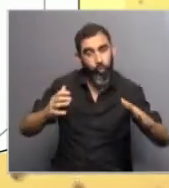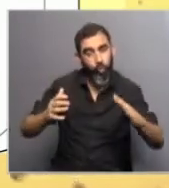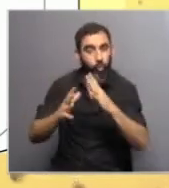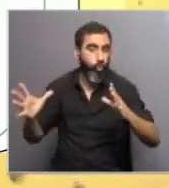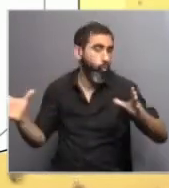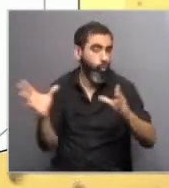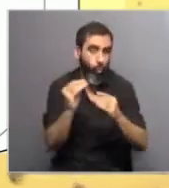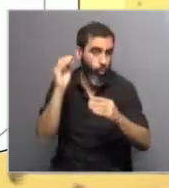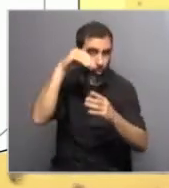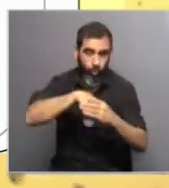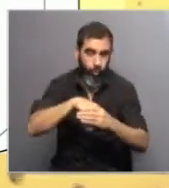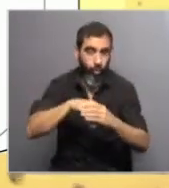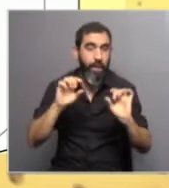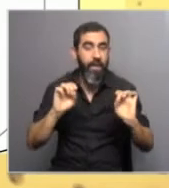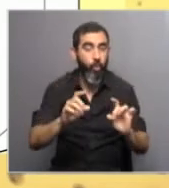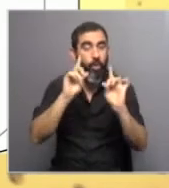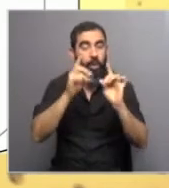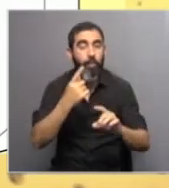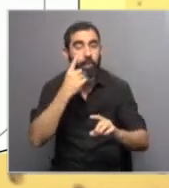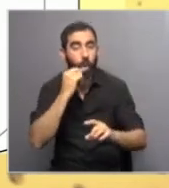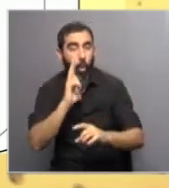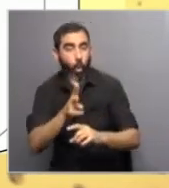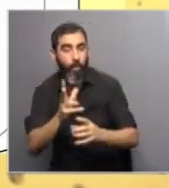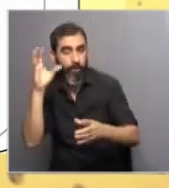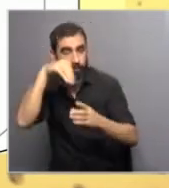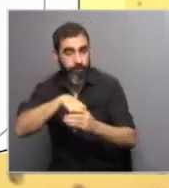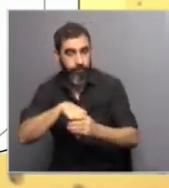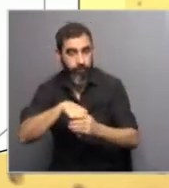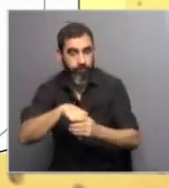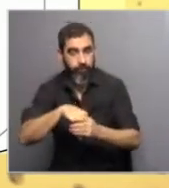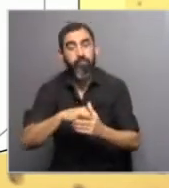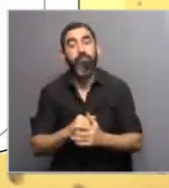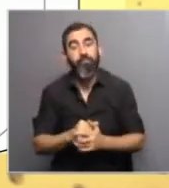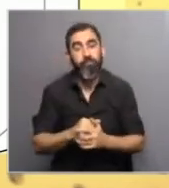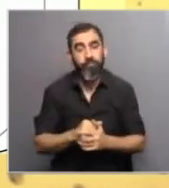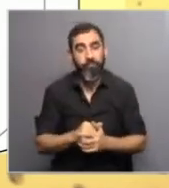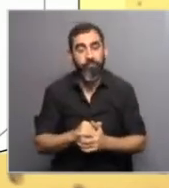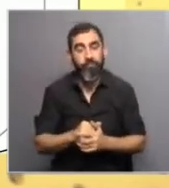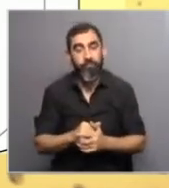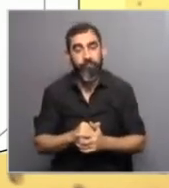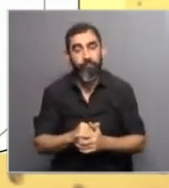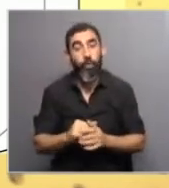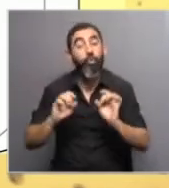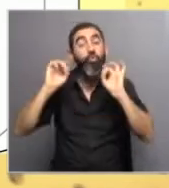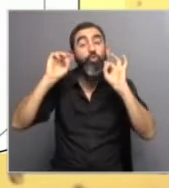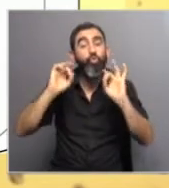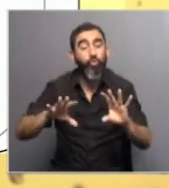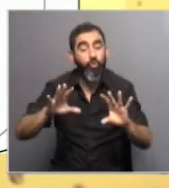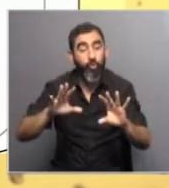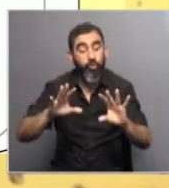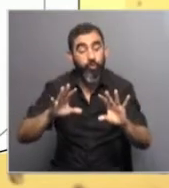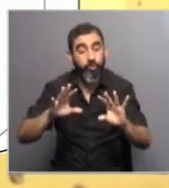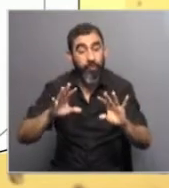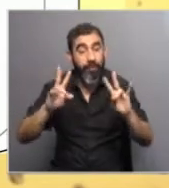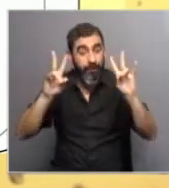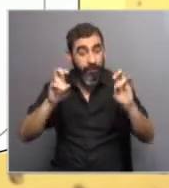impactos, todos los forzantes, los naturales y los antropogénicos. Y como podemos ver, claramente, solo considerando